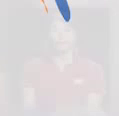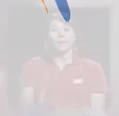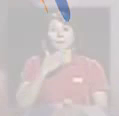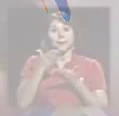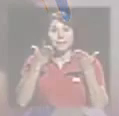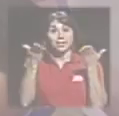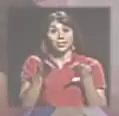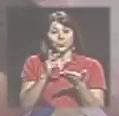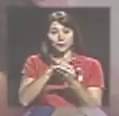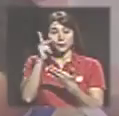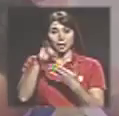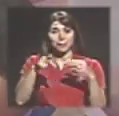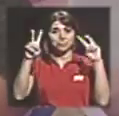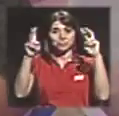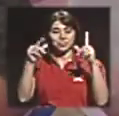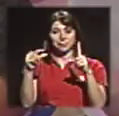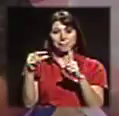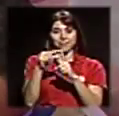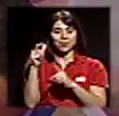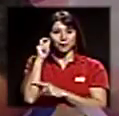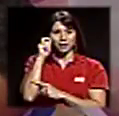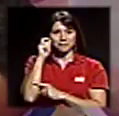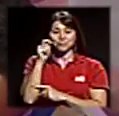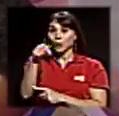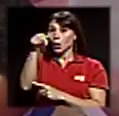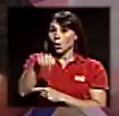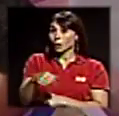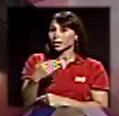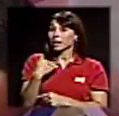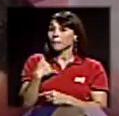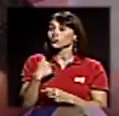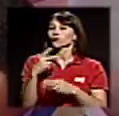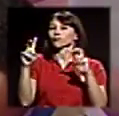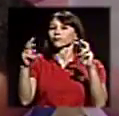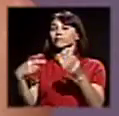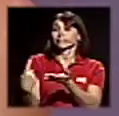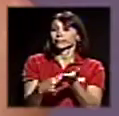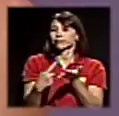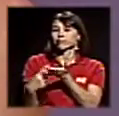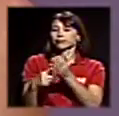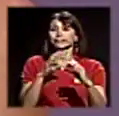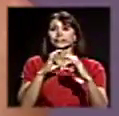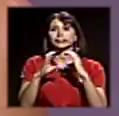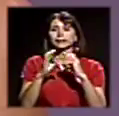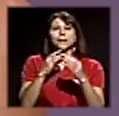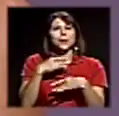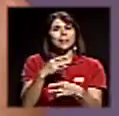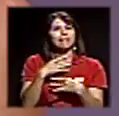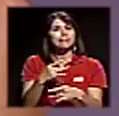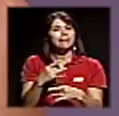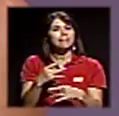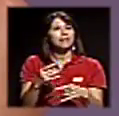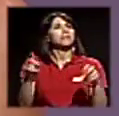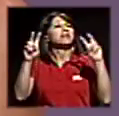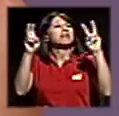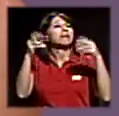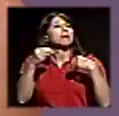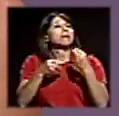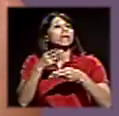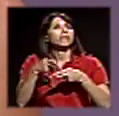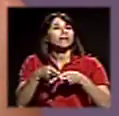Bienvenidos a un programa más de Palabra de Mujer. Hoy tenemos un conversatorio muy interesante en un tema que hemos